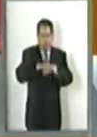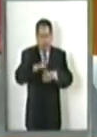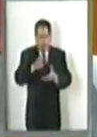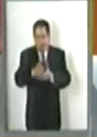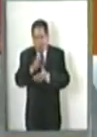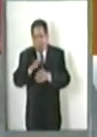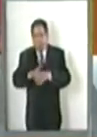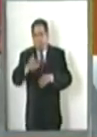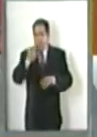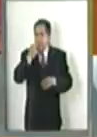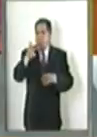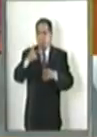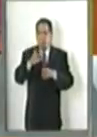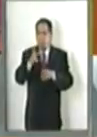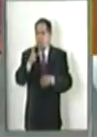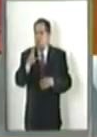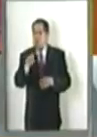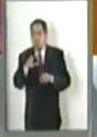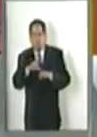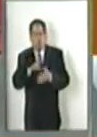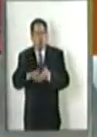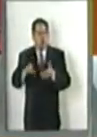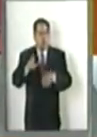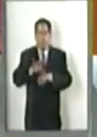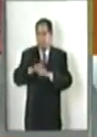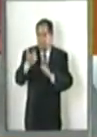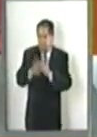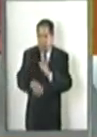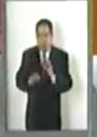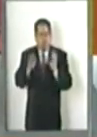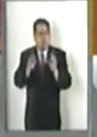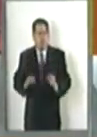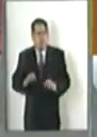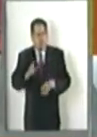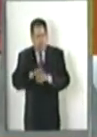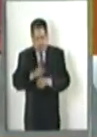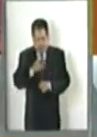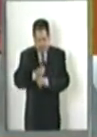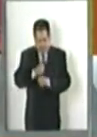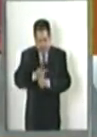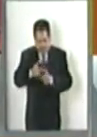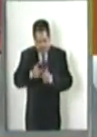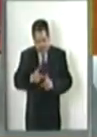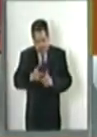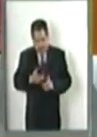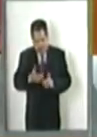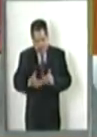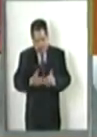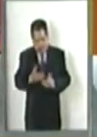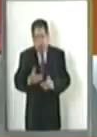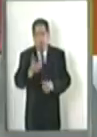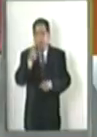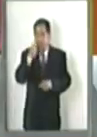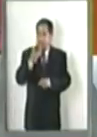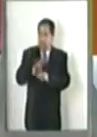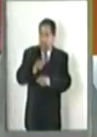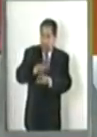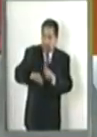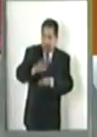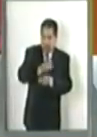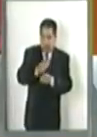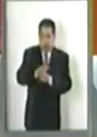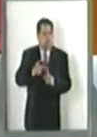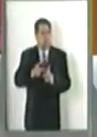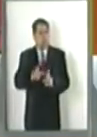a mejores productos, a mejores precios y al mantenimiento y reparación de sus